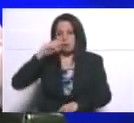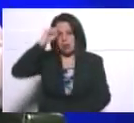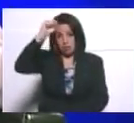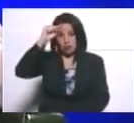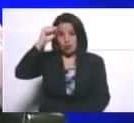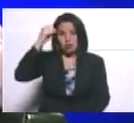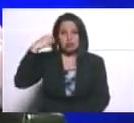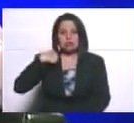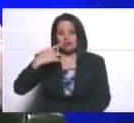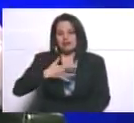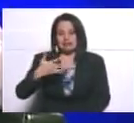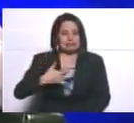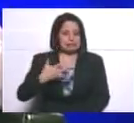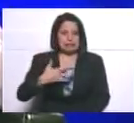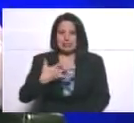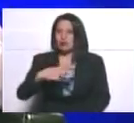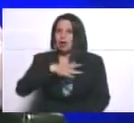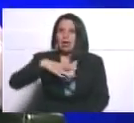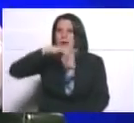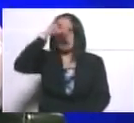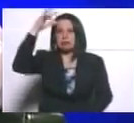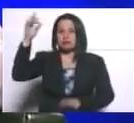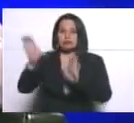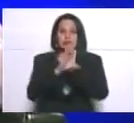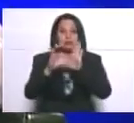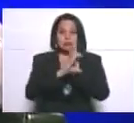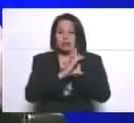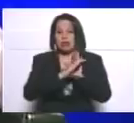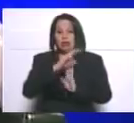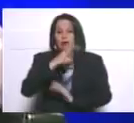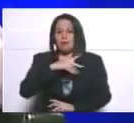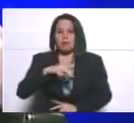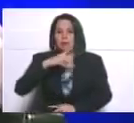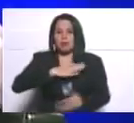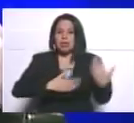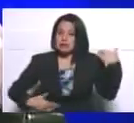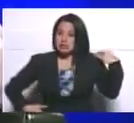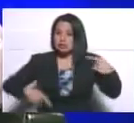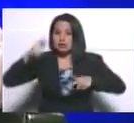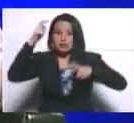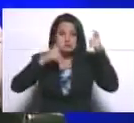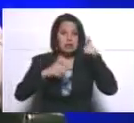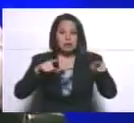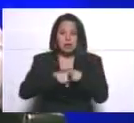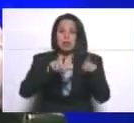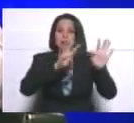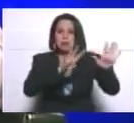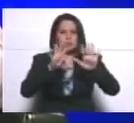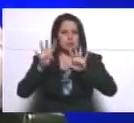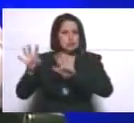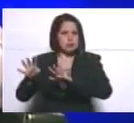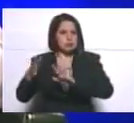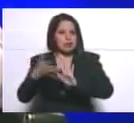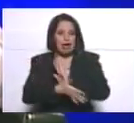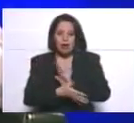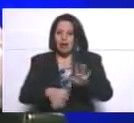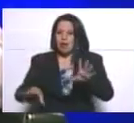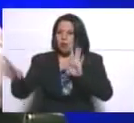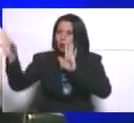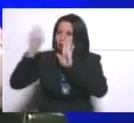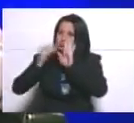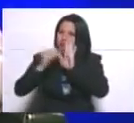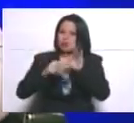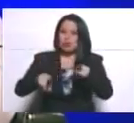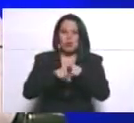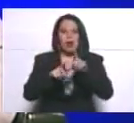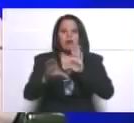yo siento intacto el espíritu constituyente de comandante Chávez de 1999, lo siento intacto en esta constituyente de